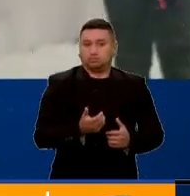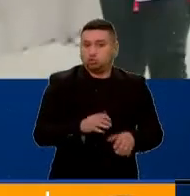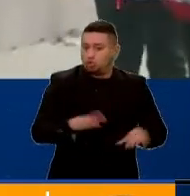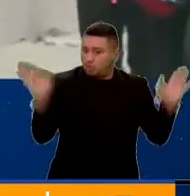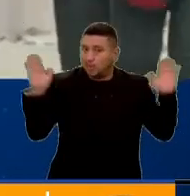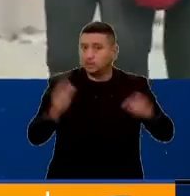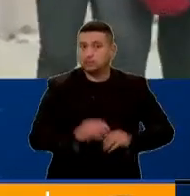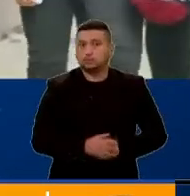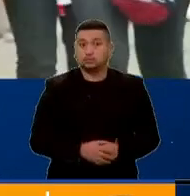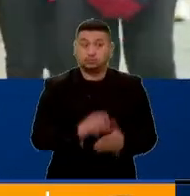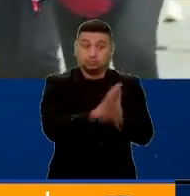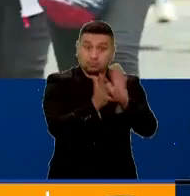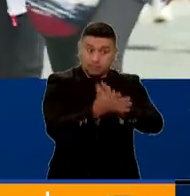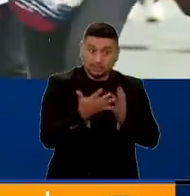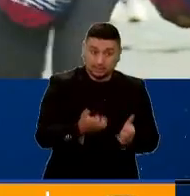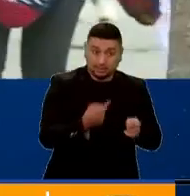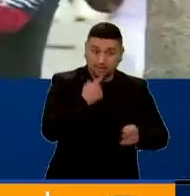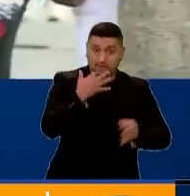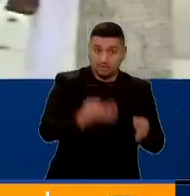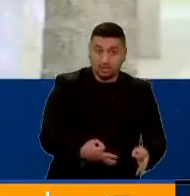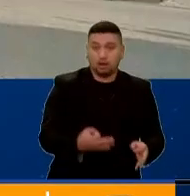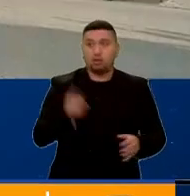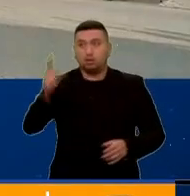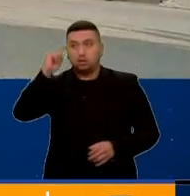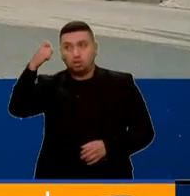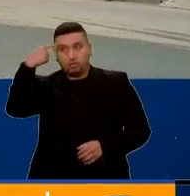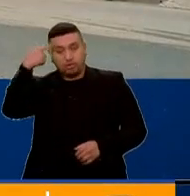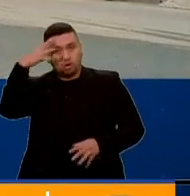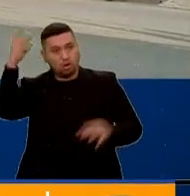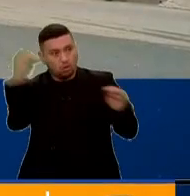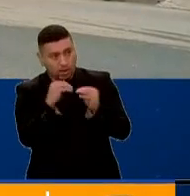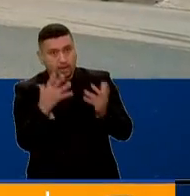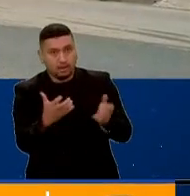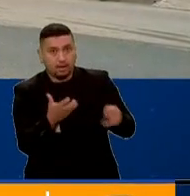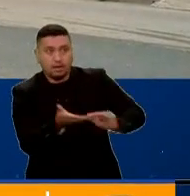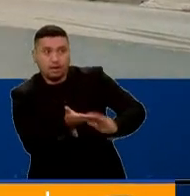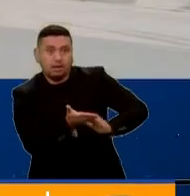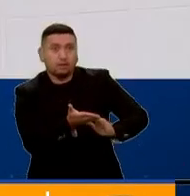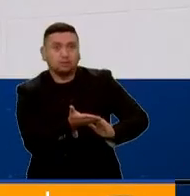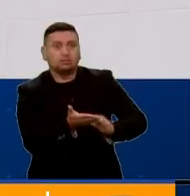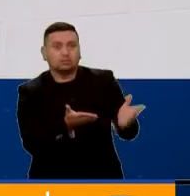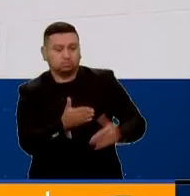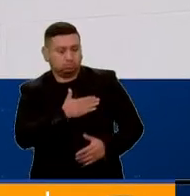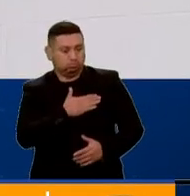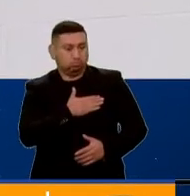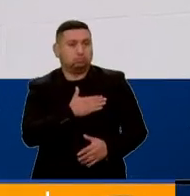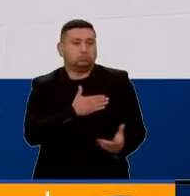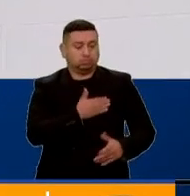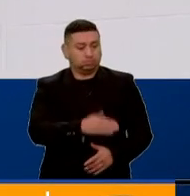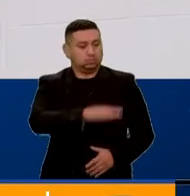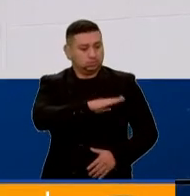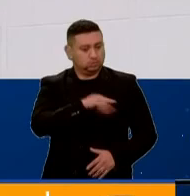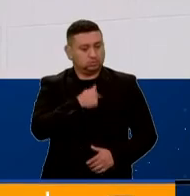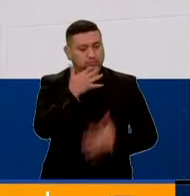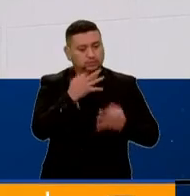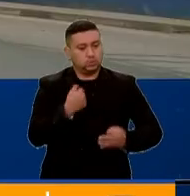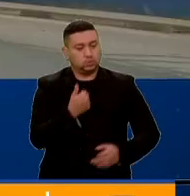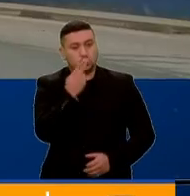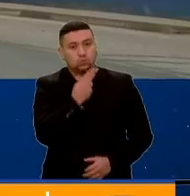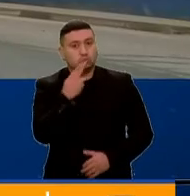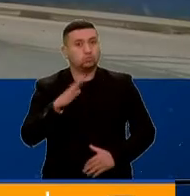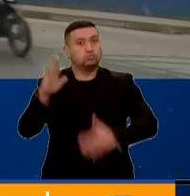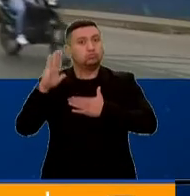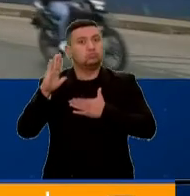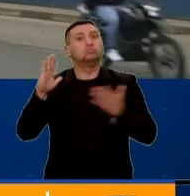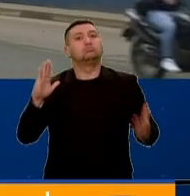competencias logra un acuerdo con estructuras criminales o un sometimiento, como alcalde yo me comprometo, de